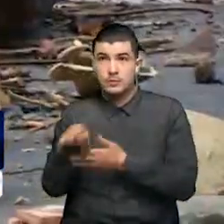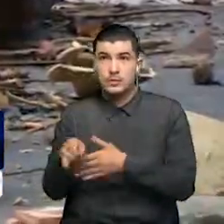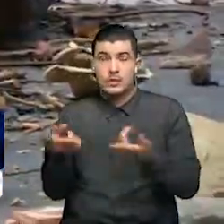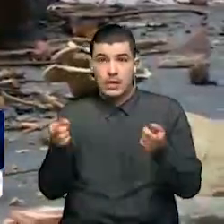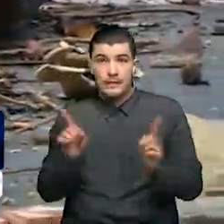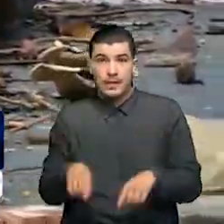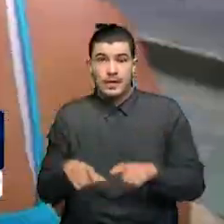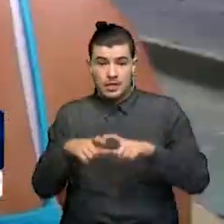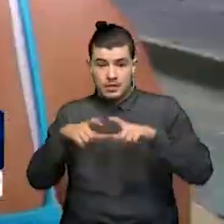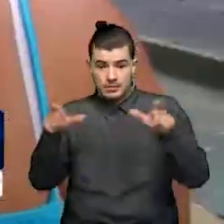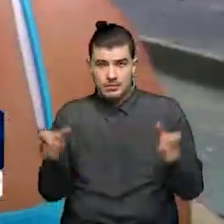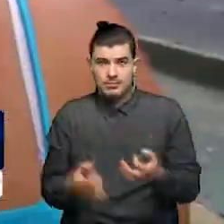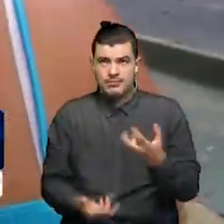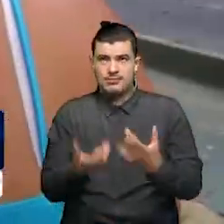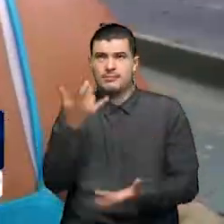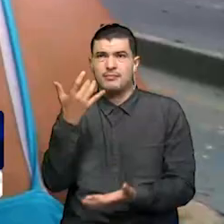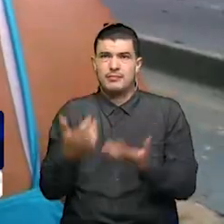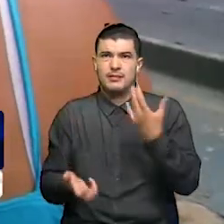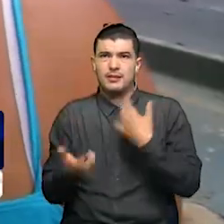llantas encendidas